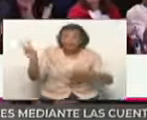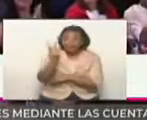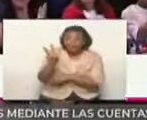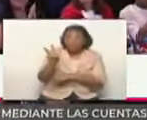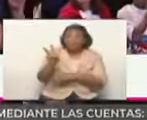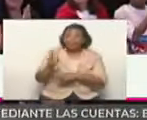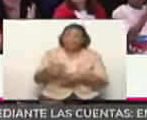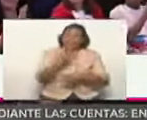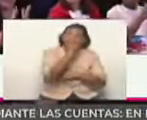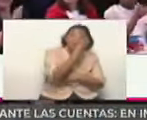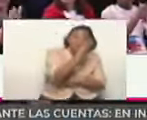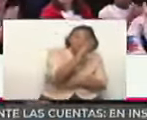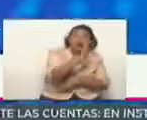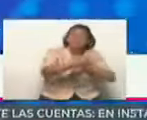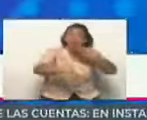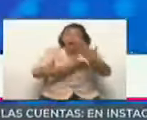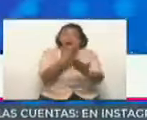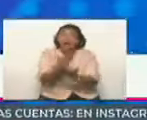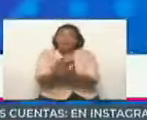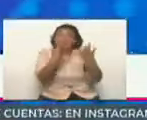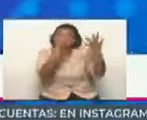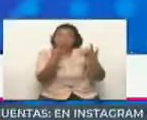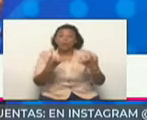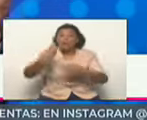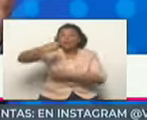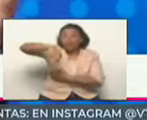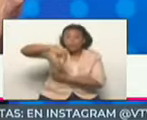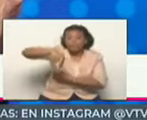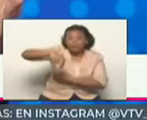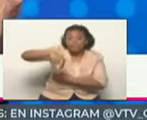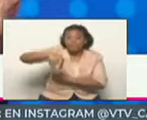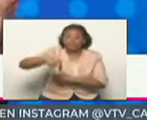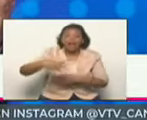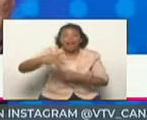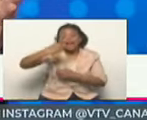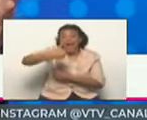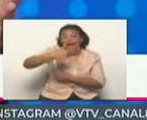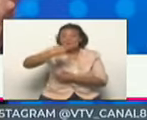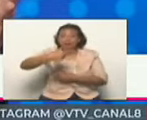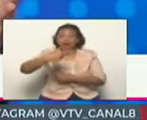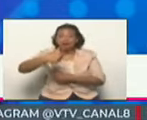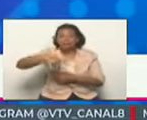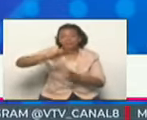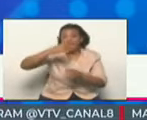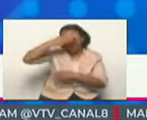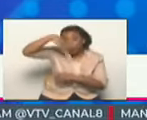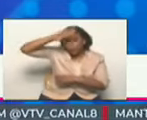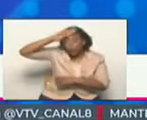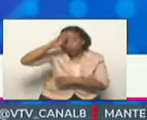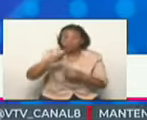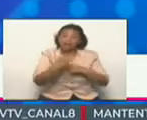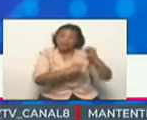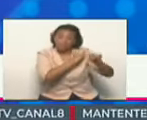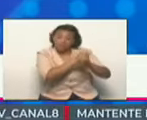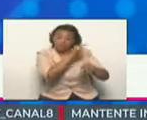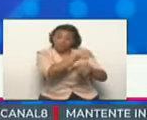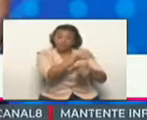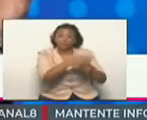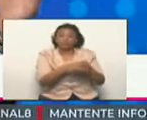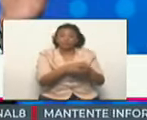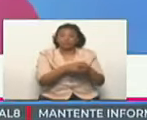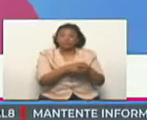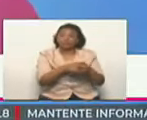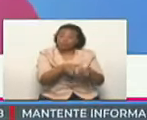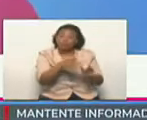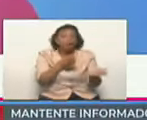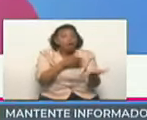del 4 al 9 de noviembre, La Habana, Feria Internacional de la Economía. Vamos